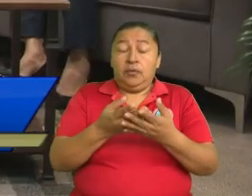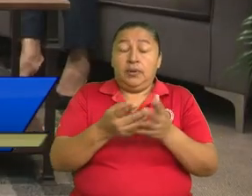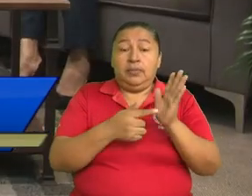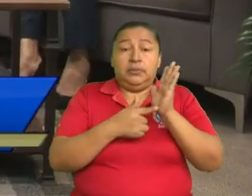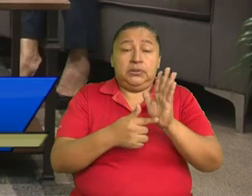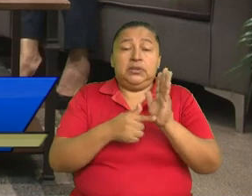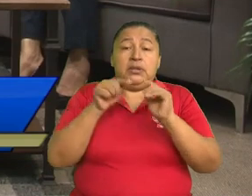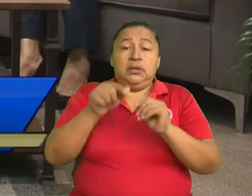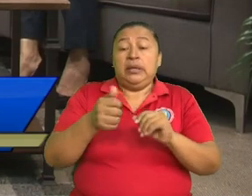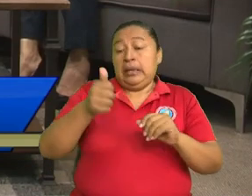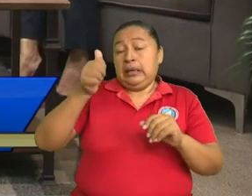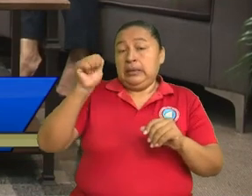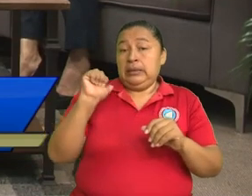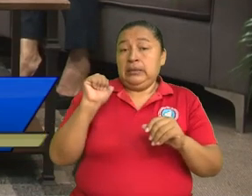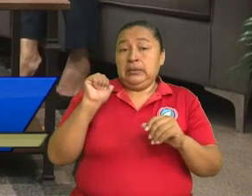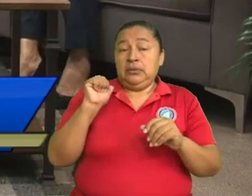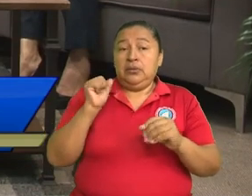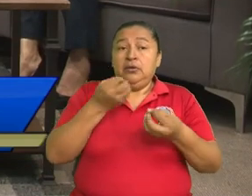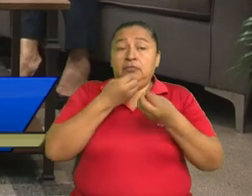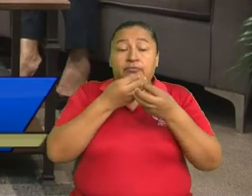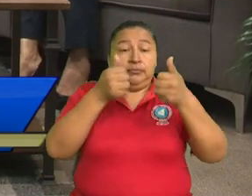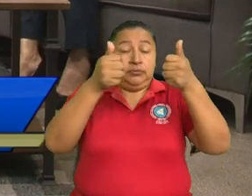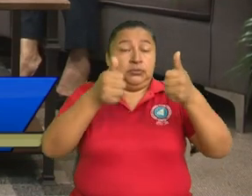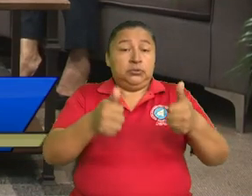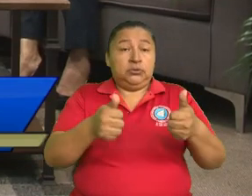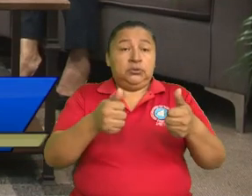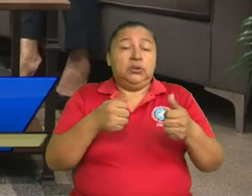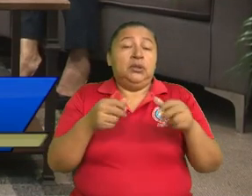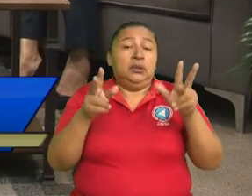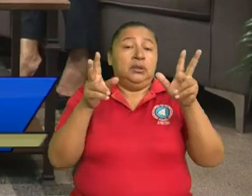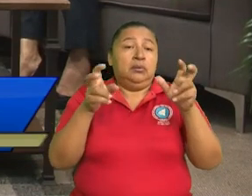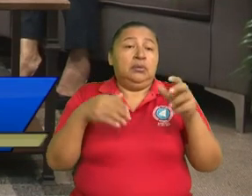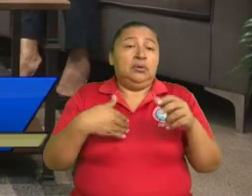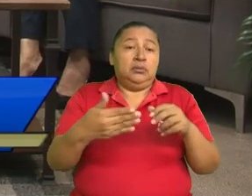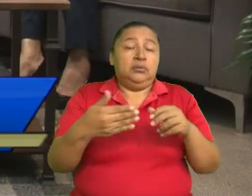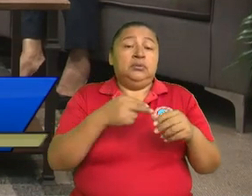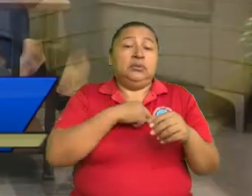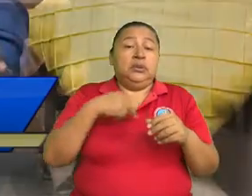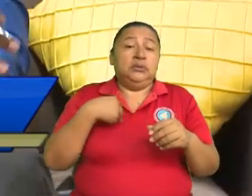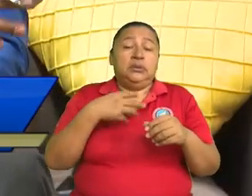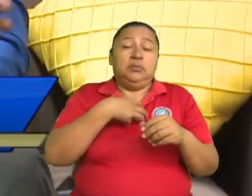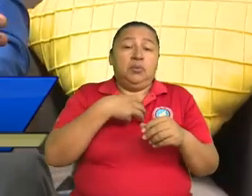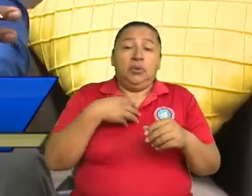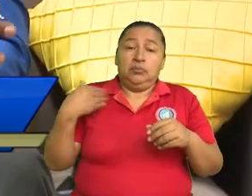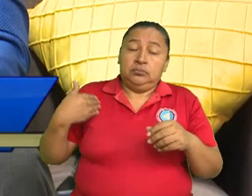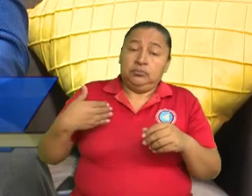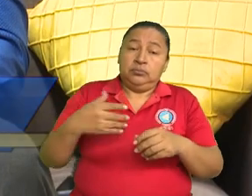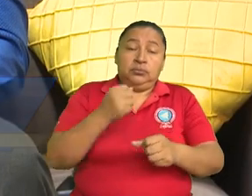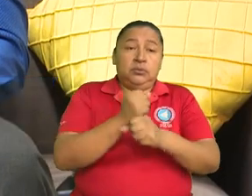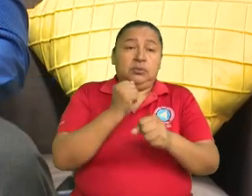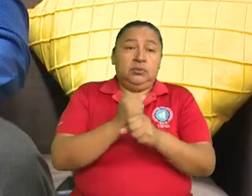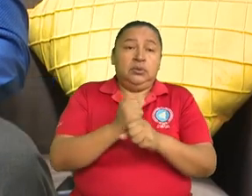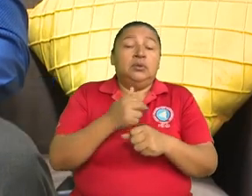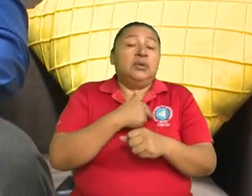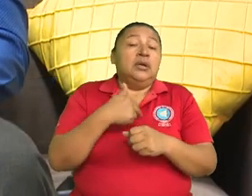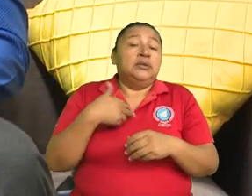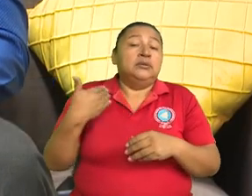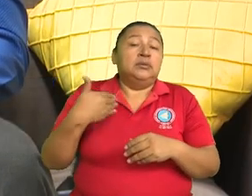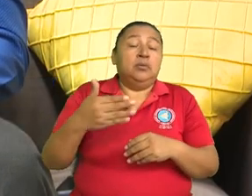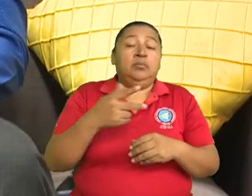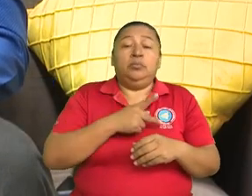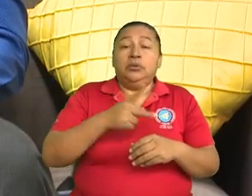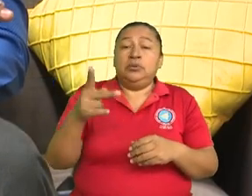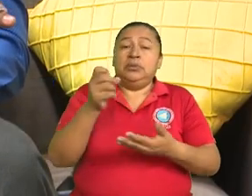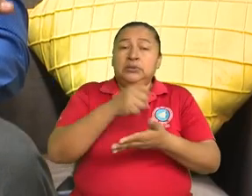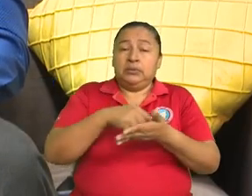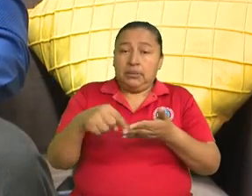precisamente ayer en declaraciones respecto al quehacer ya andado y lo que deparan, ¿no?, en las próximas semanas.